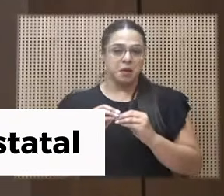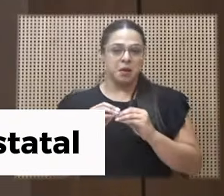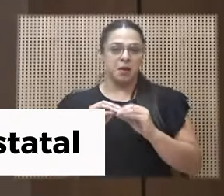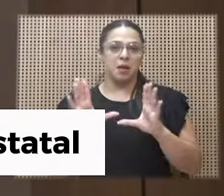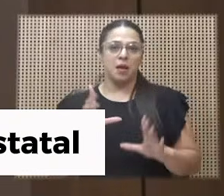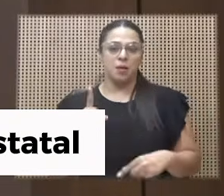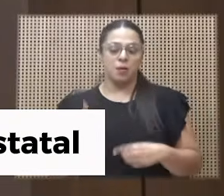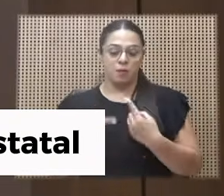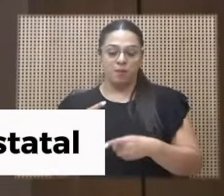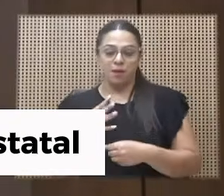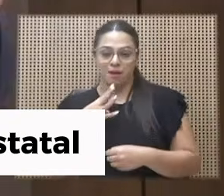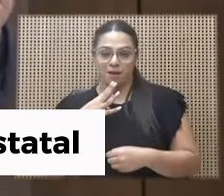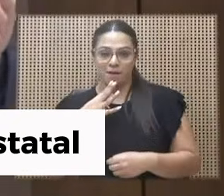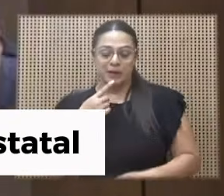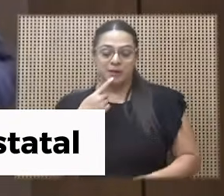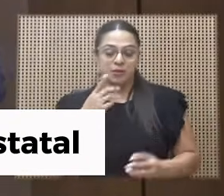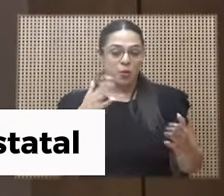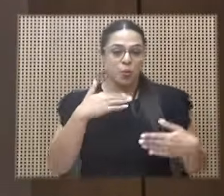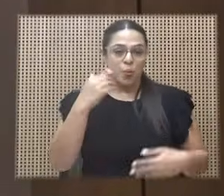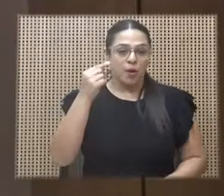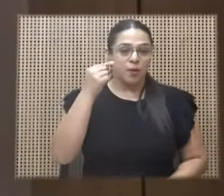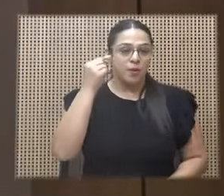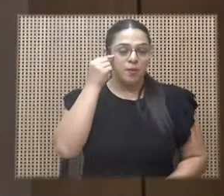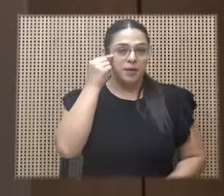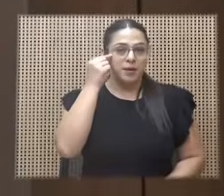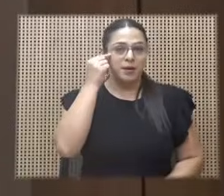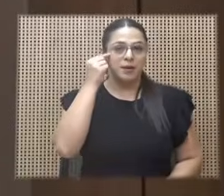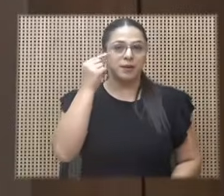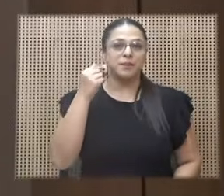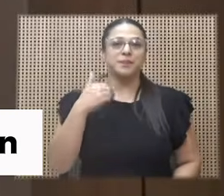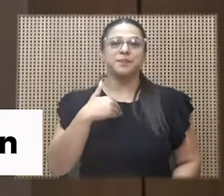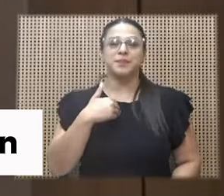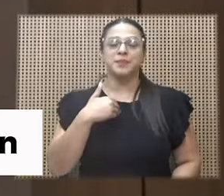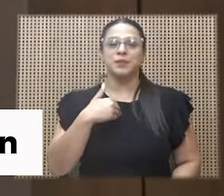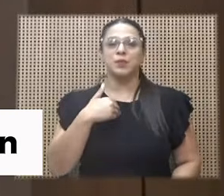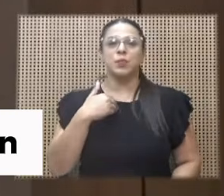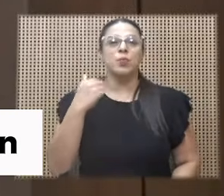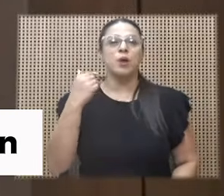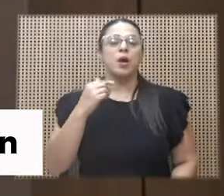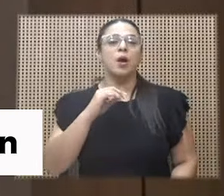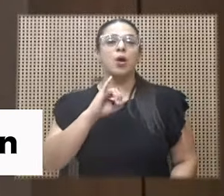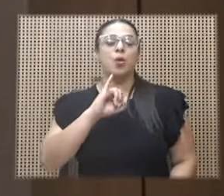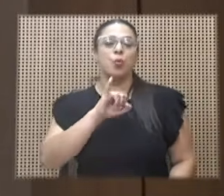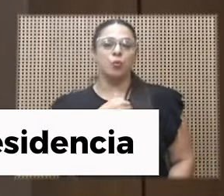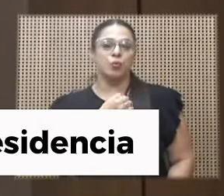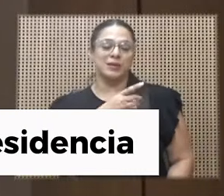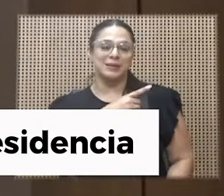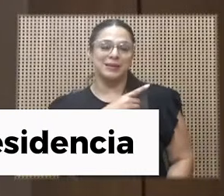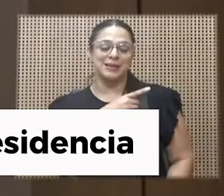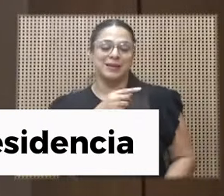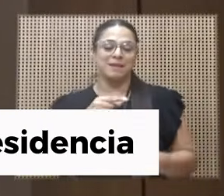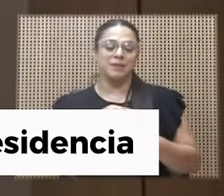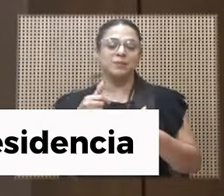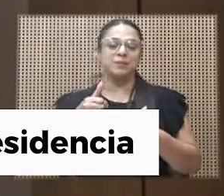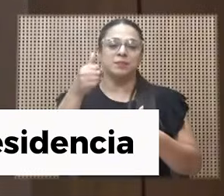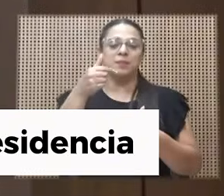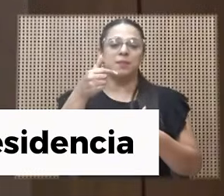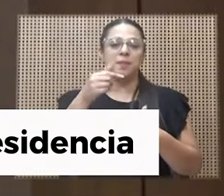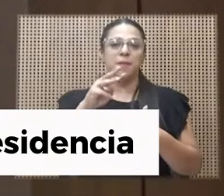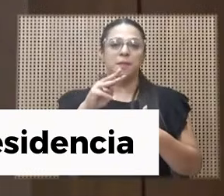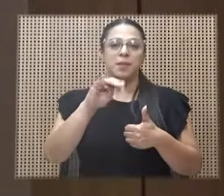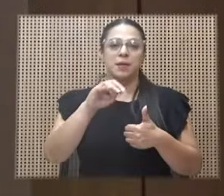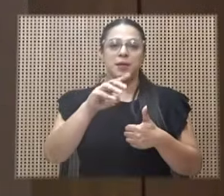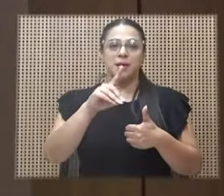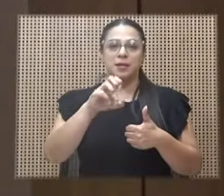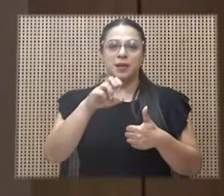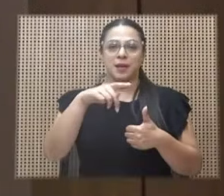decir que es no estatal, no hay nada más estatal que una junta directiva donde está el jerarca de Mideplan, el jerarca de Hacienda y el jerarca de